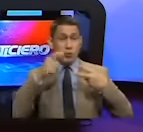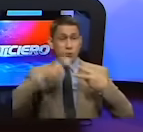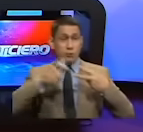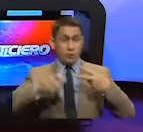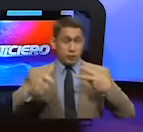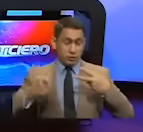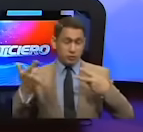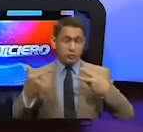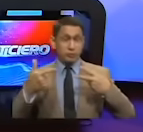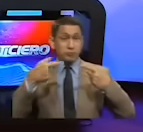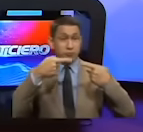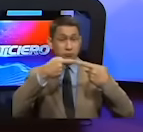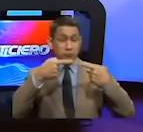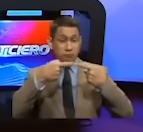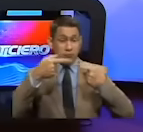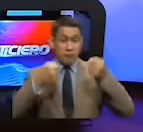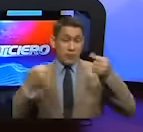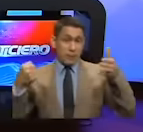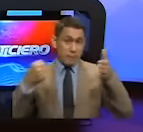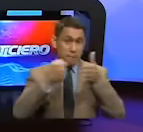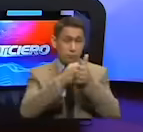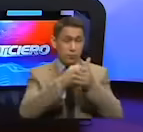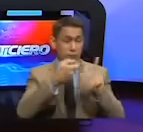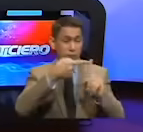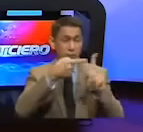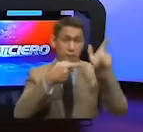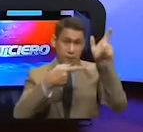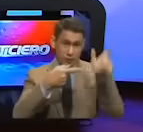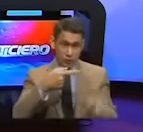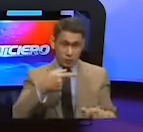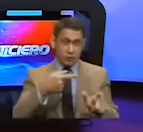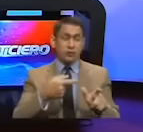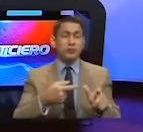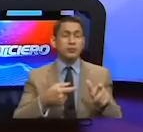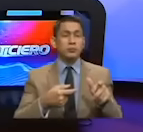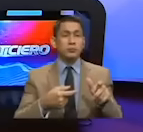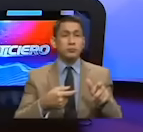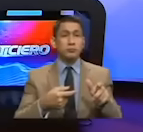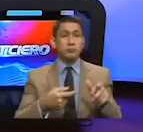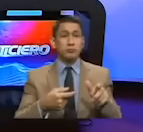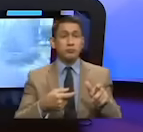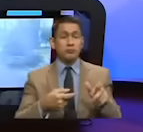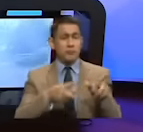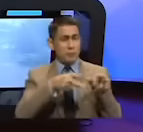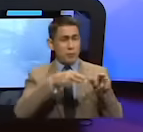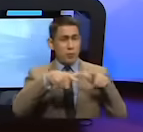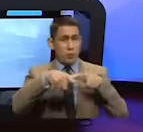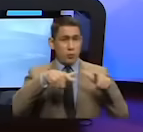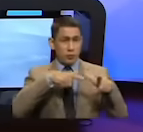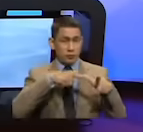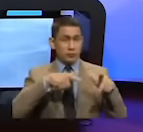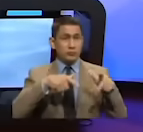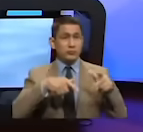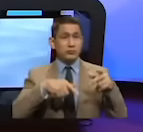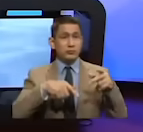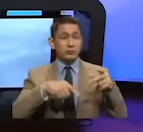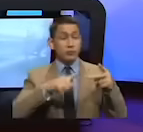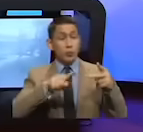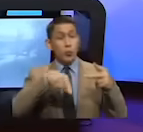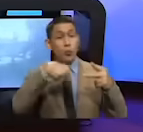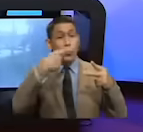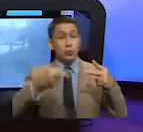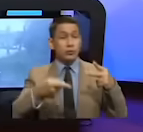sido arrollada, murió instantáneamente en este siniestro de tránsito. Una menor de edad, acaba